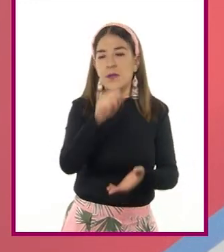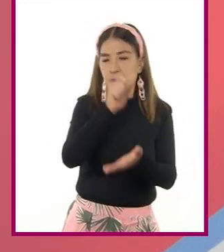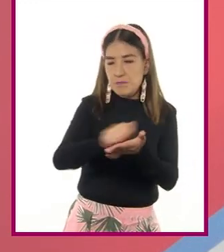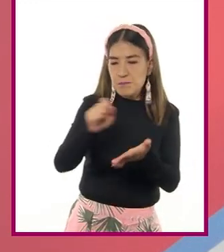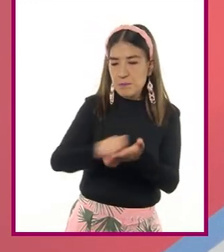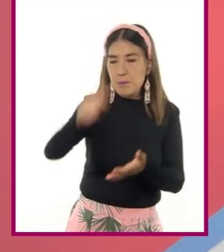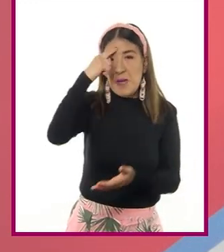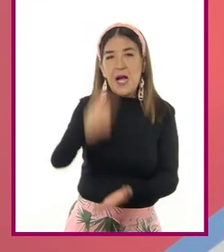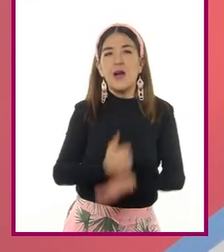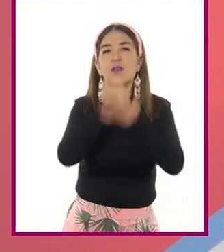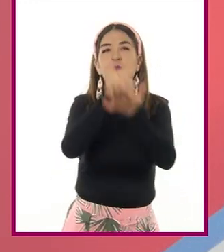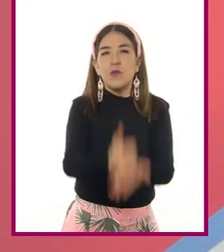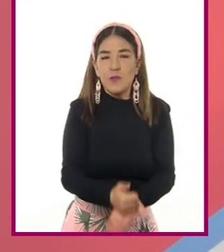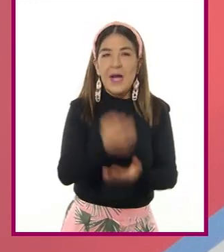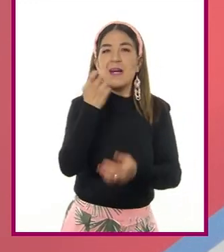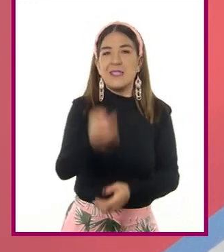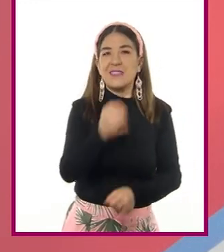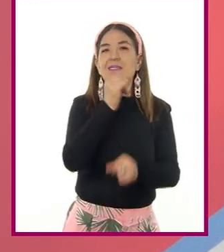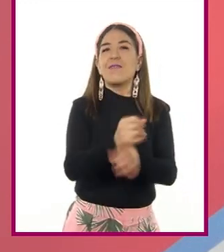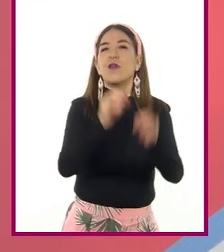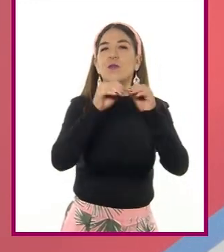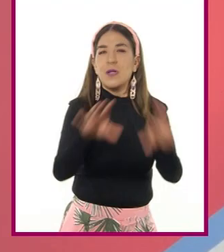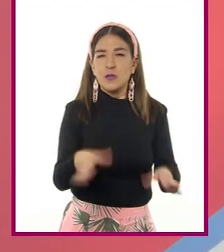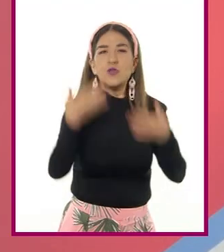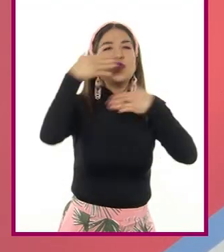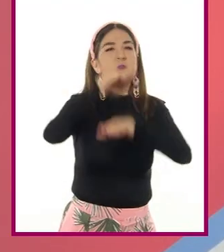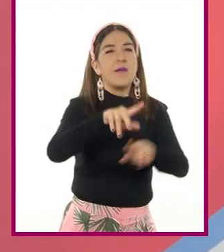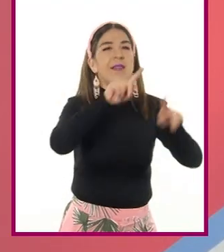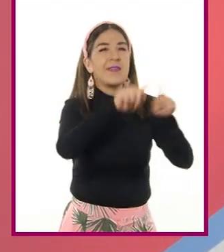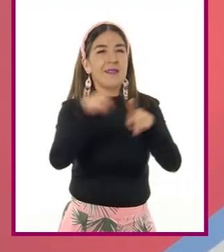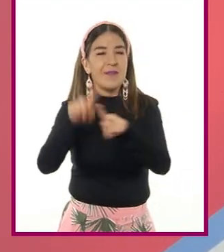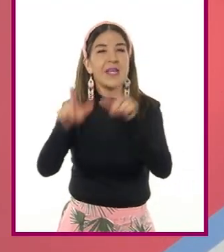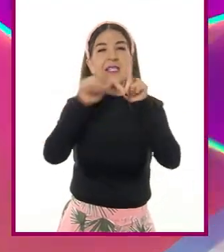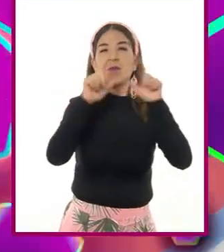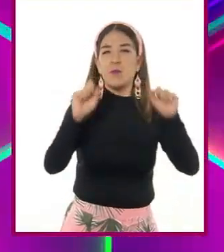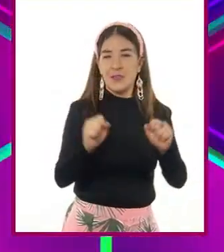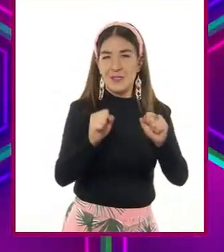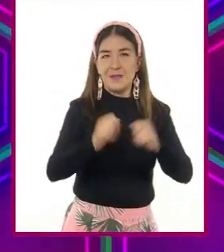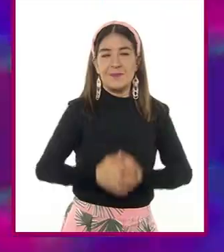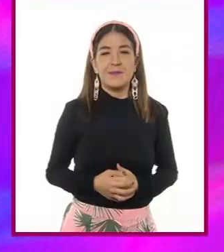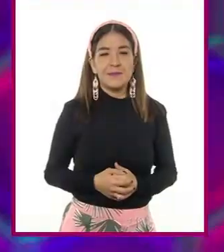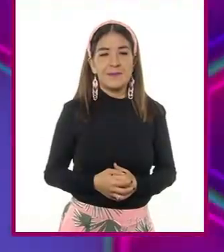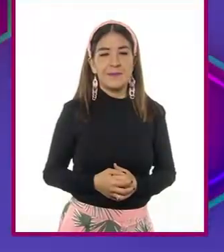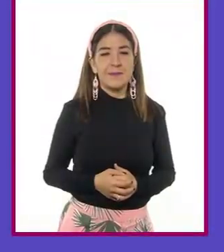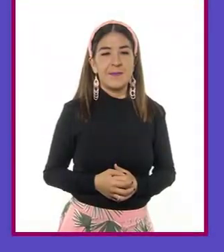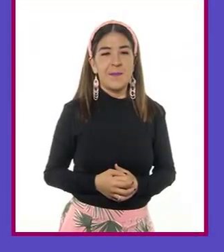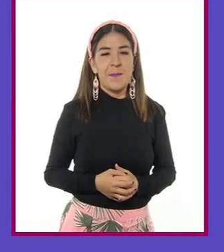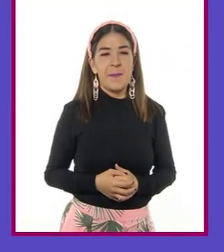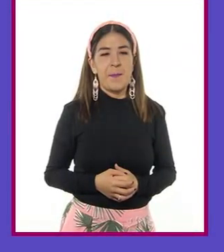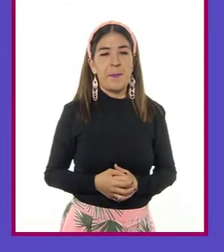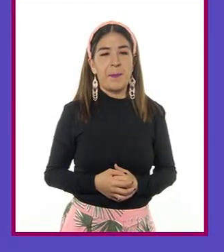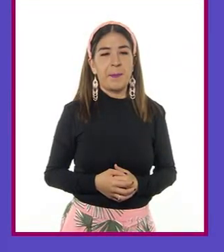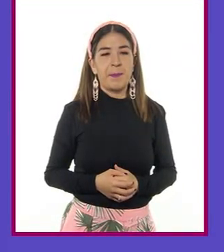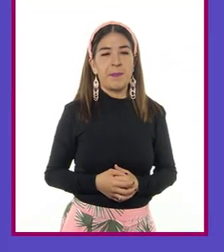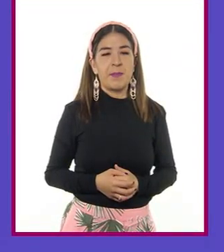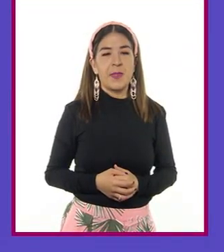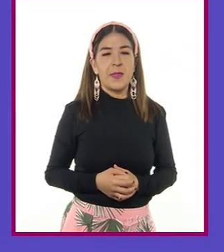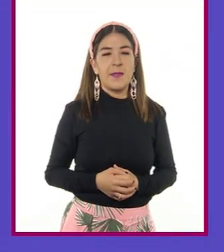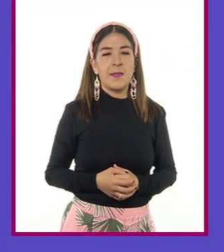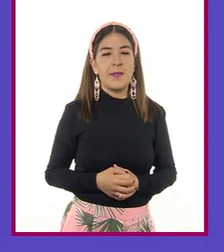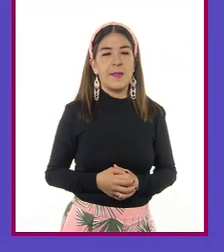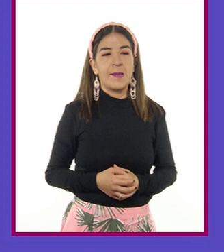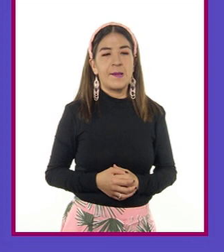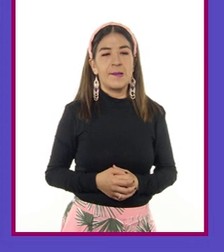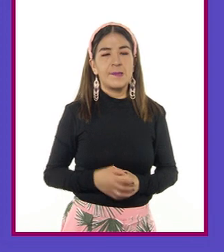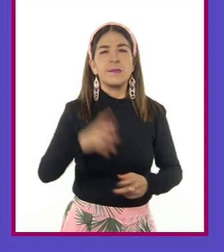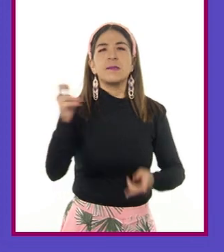ayudarán para obtener nuestra información sobre la diversidad lingüística. Las preguntas abiertas